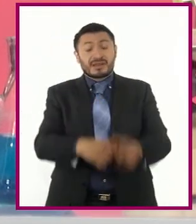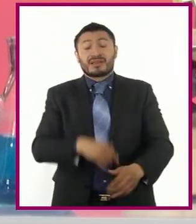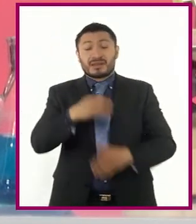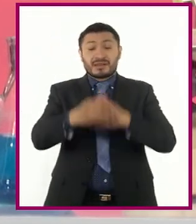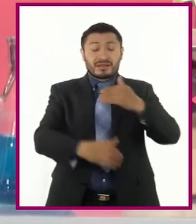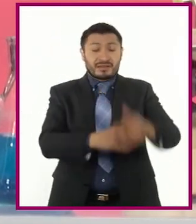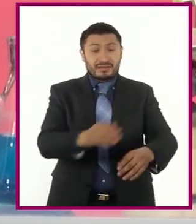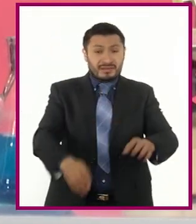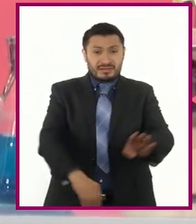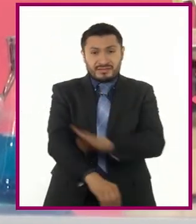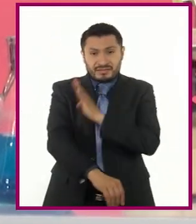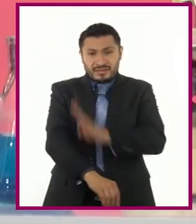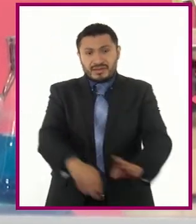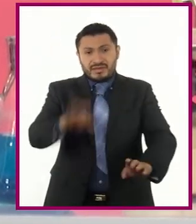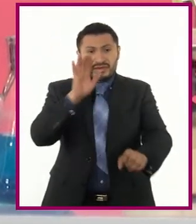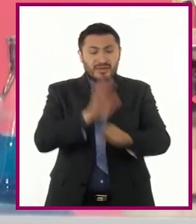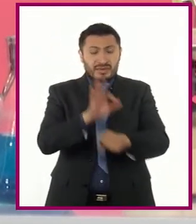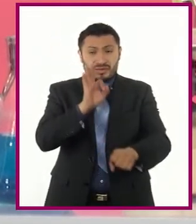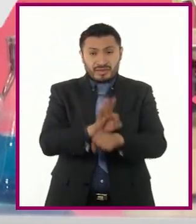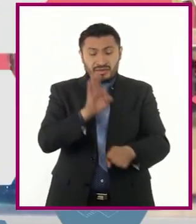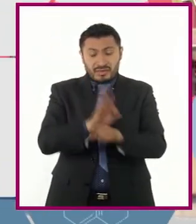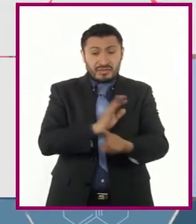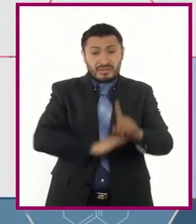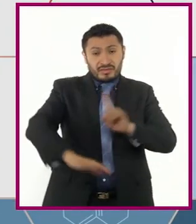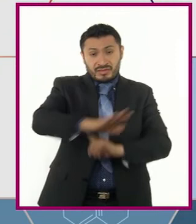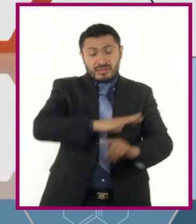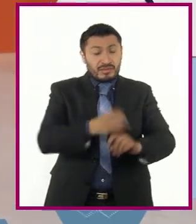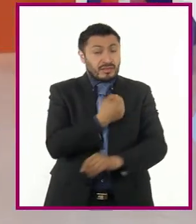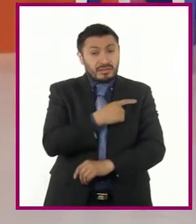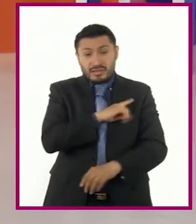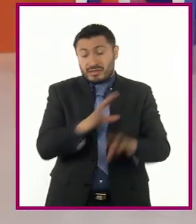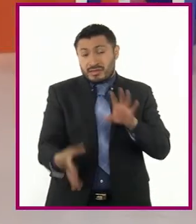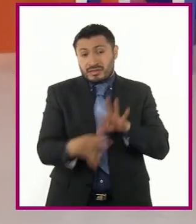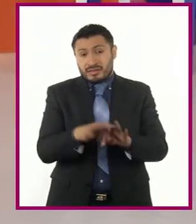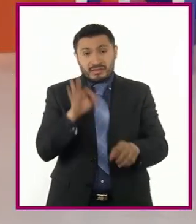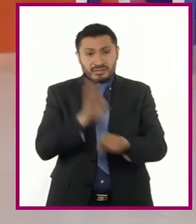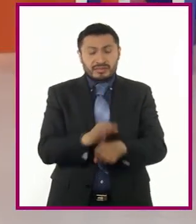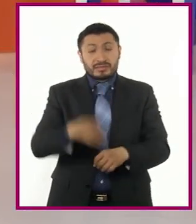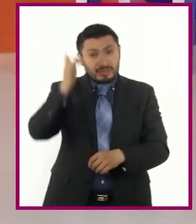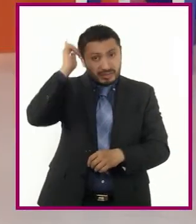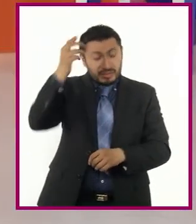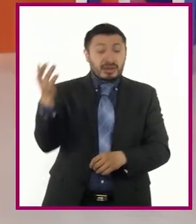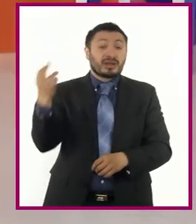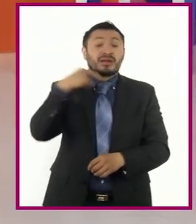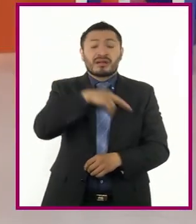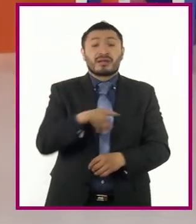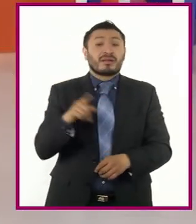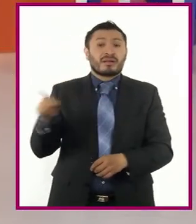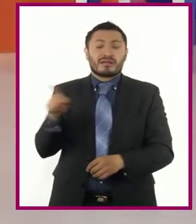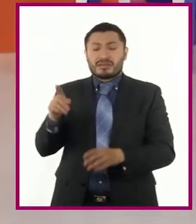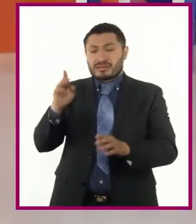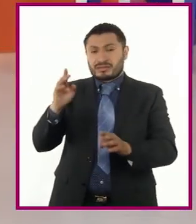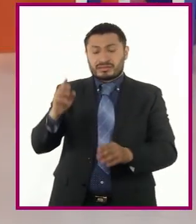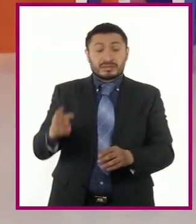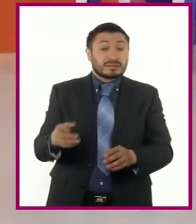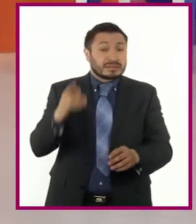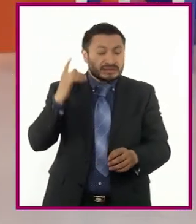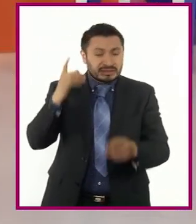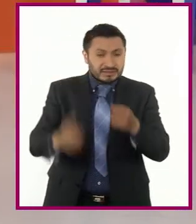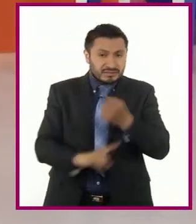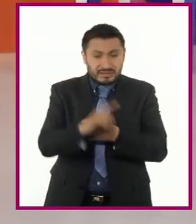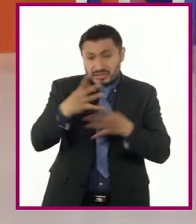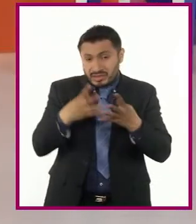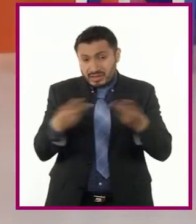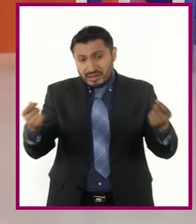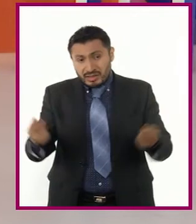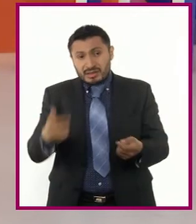a favor del cuidado del medio ambiente y la salud. Esperamos que pronto los agentes puedan resolver este enredo y que